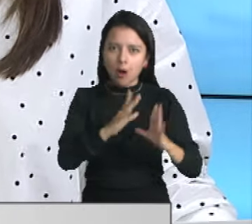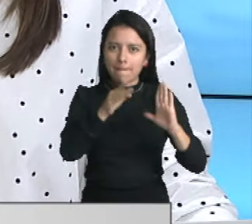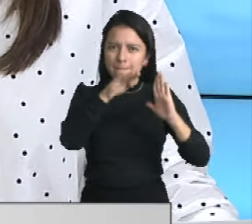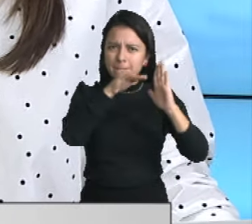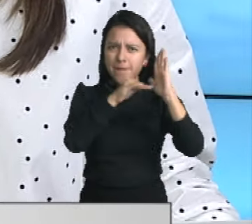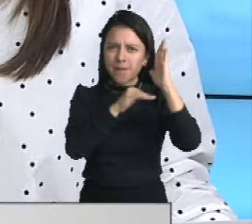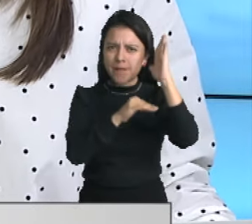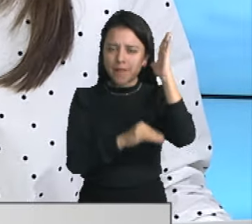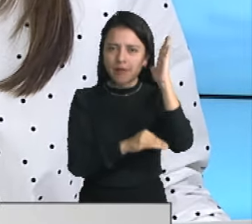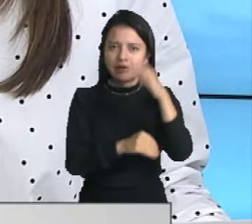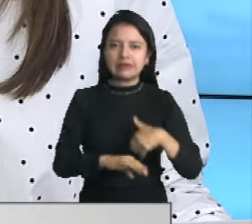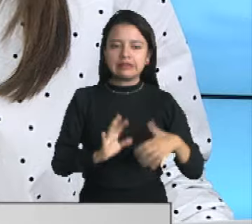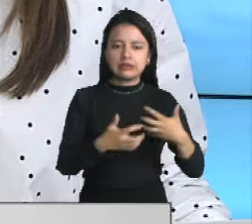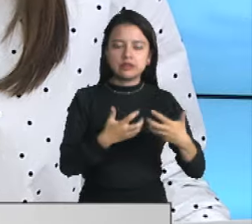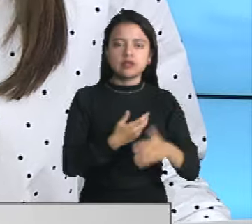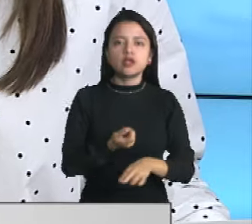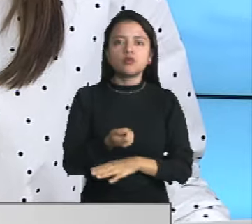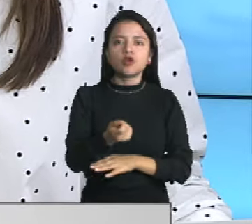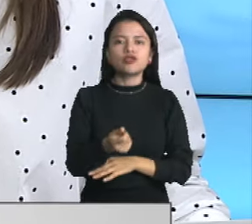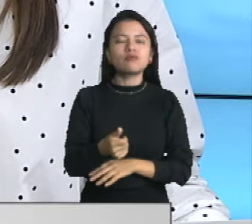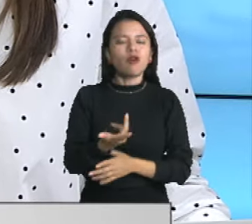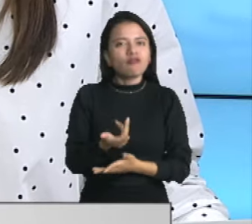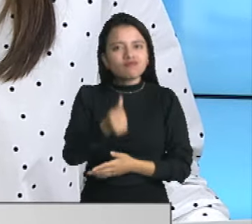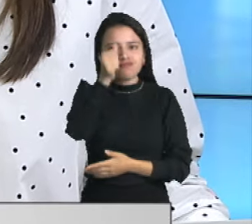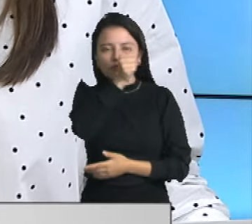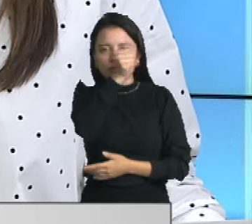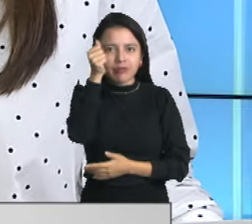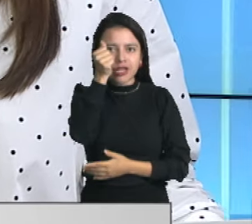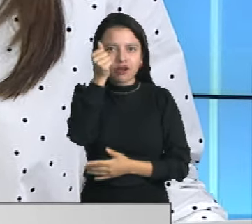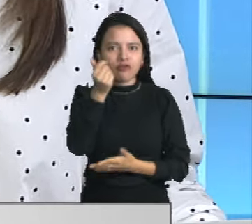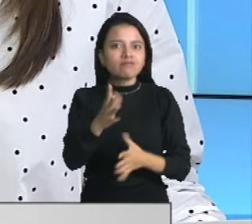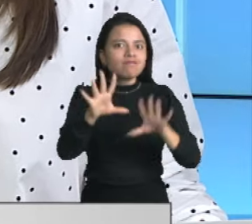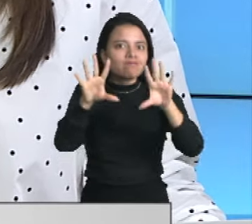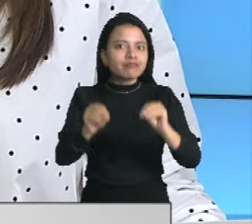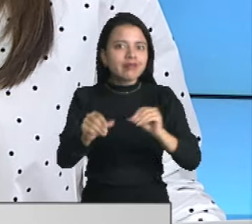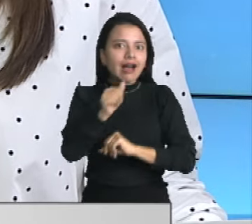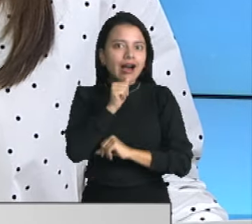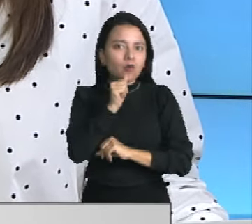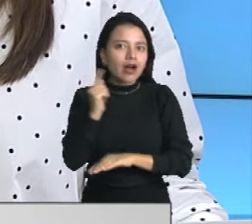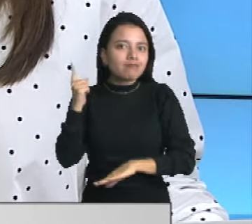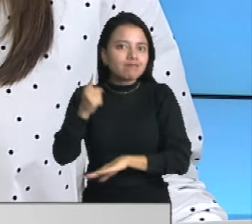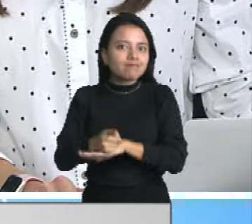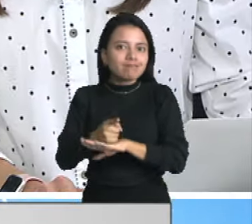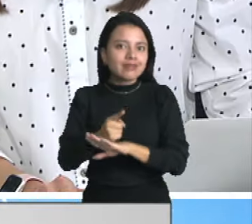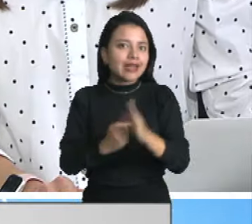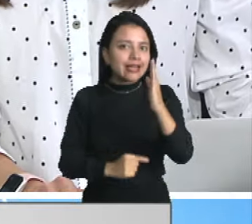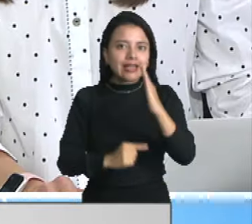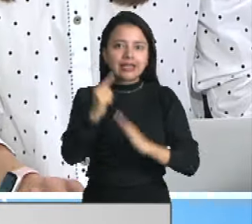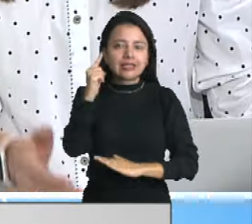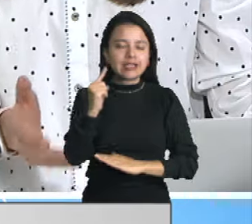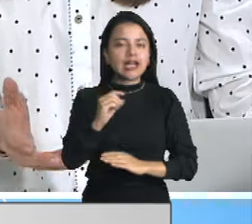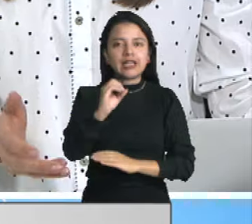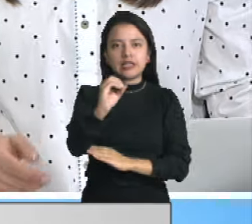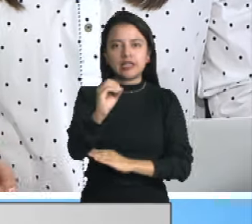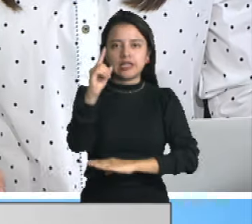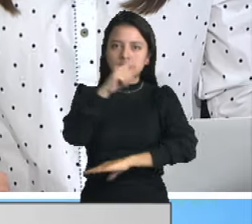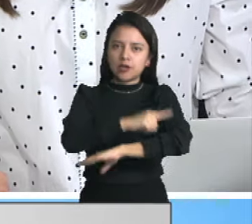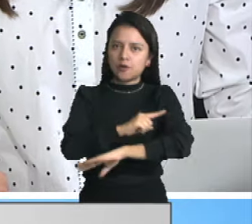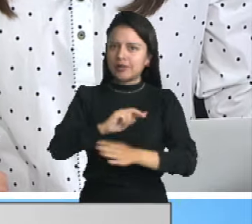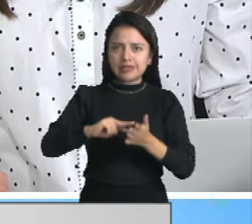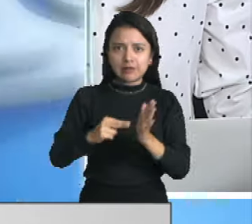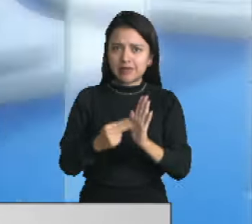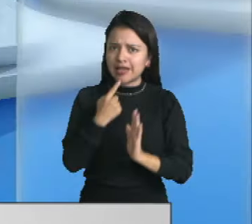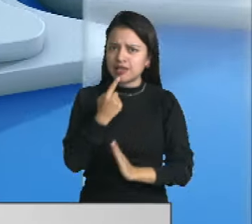continúa con tendencia descendente y preocupa la llegada del día cero anunciado por la alcaldía. Nicolás Romero, muy buenas tardes. ¿Qué significa